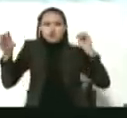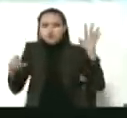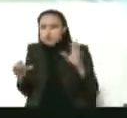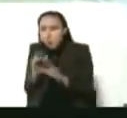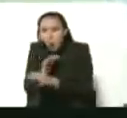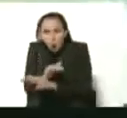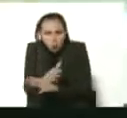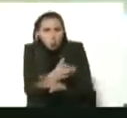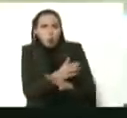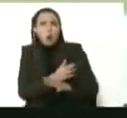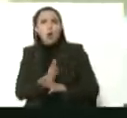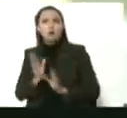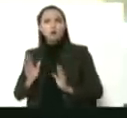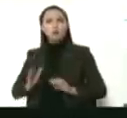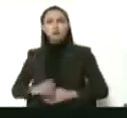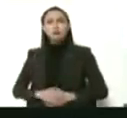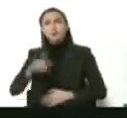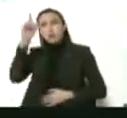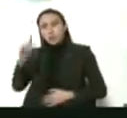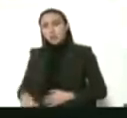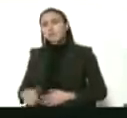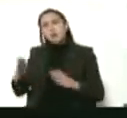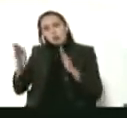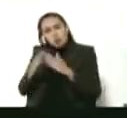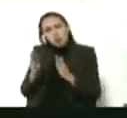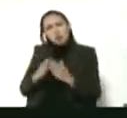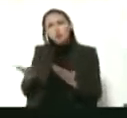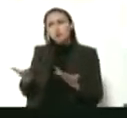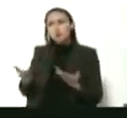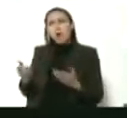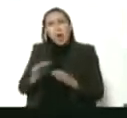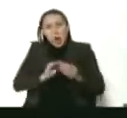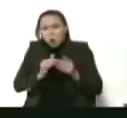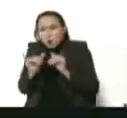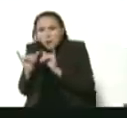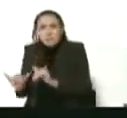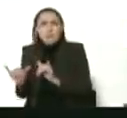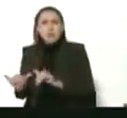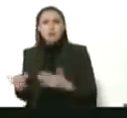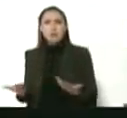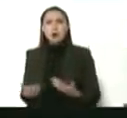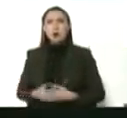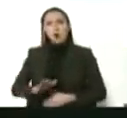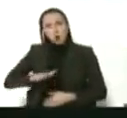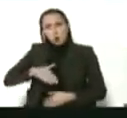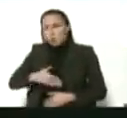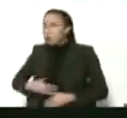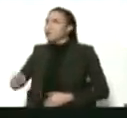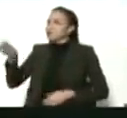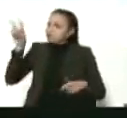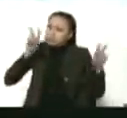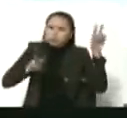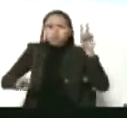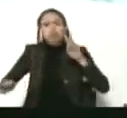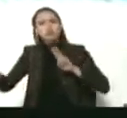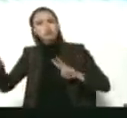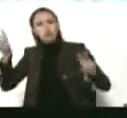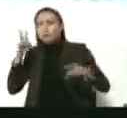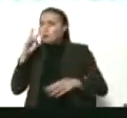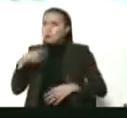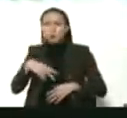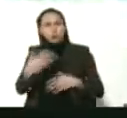niños y niñas, en el hogar, en la comunidad, que se puedan pasear y se puedan